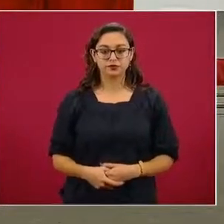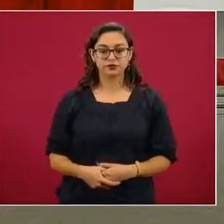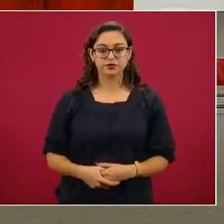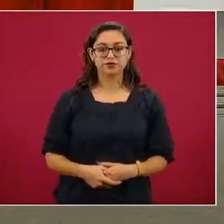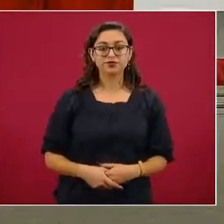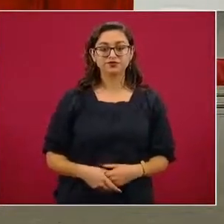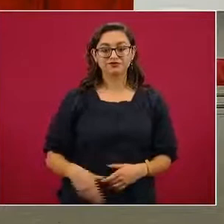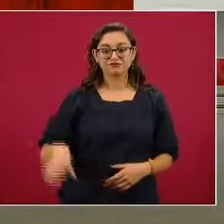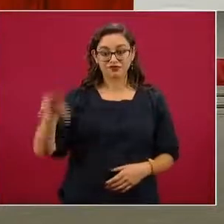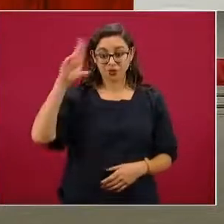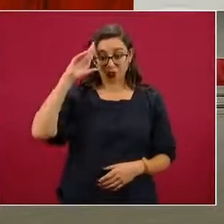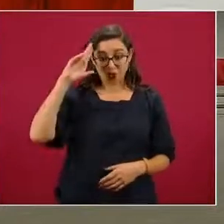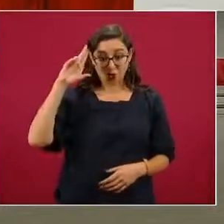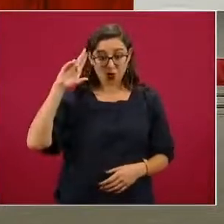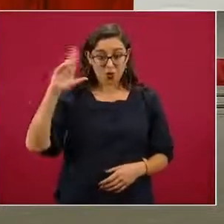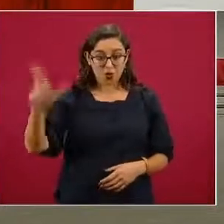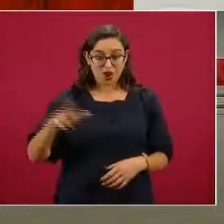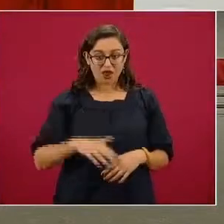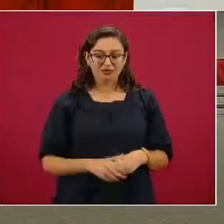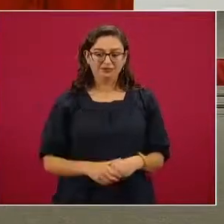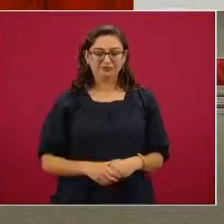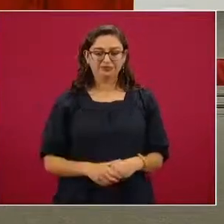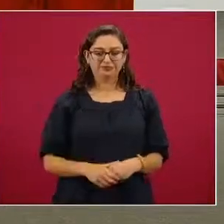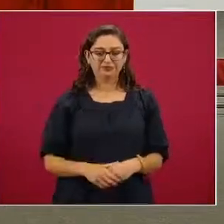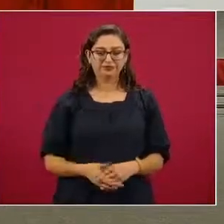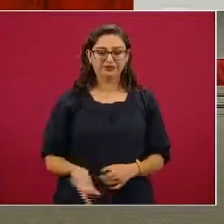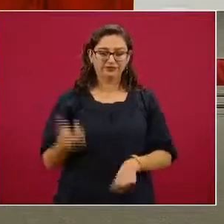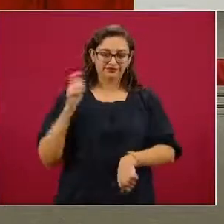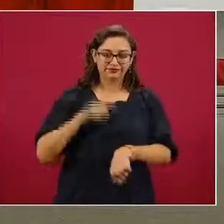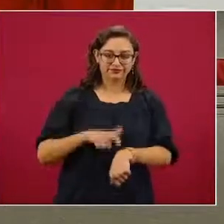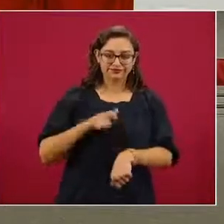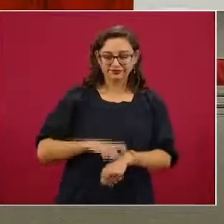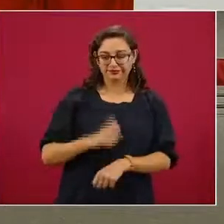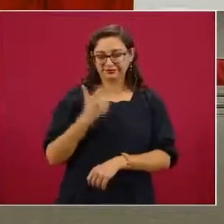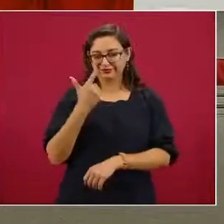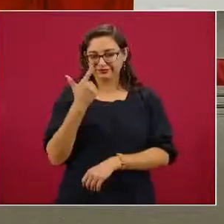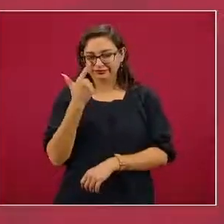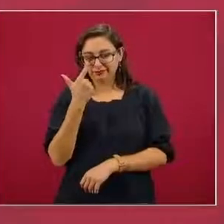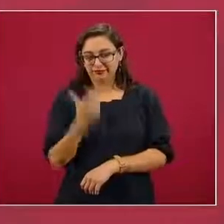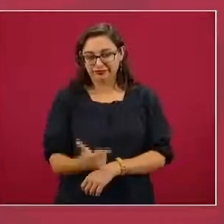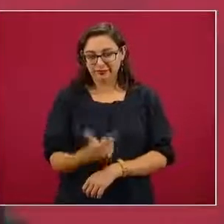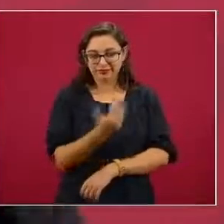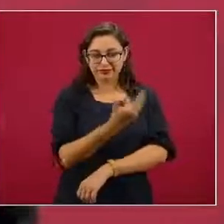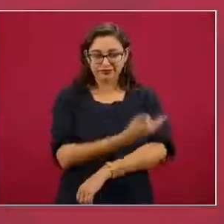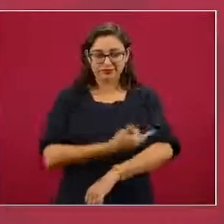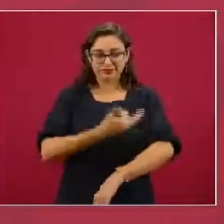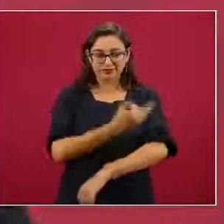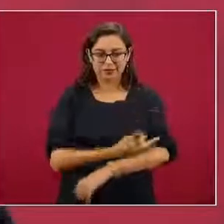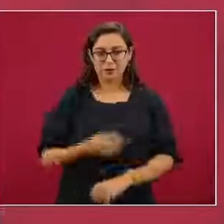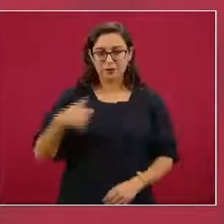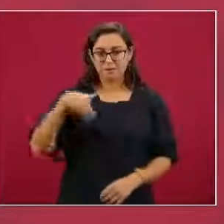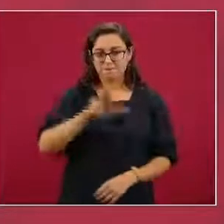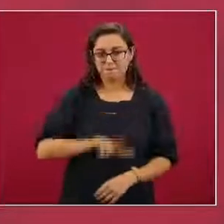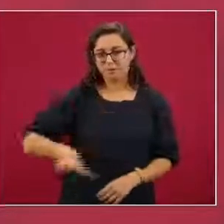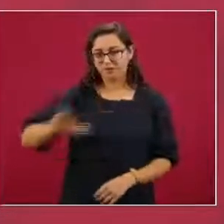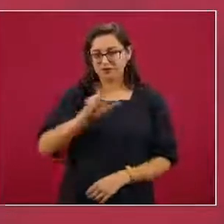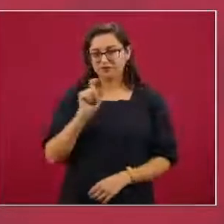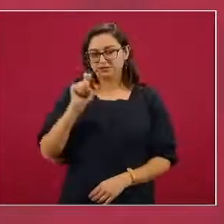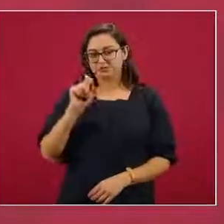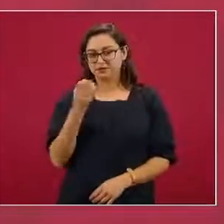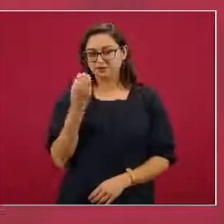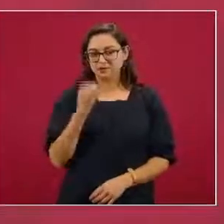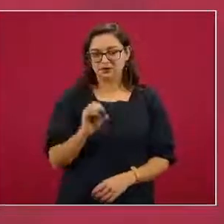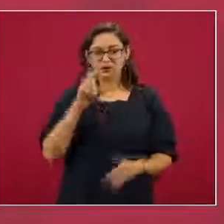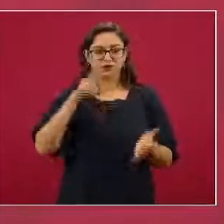Hola, ¿qué tal? Son las 19 horas del martes 20 de octubre de 2020. Estamos en el